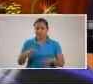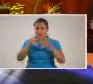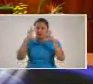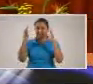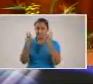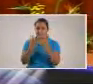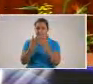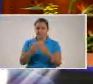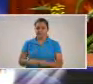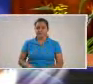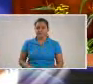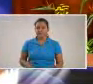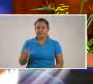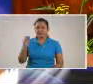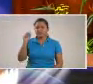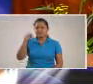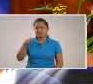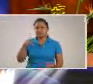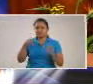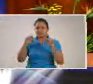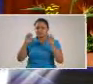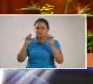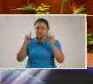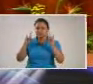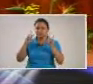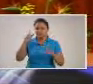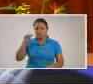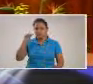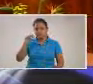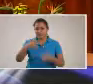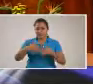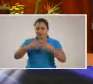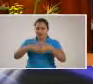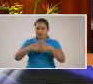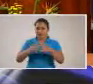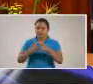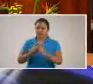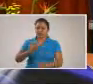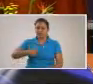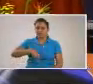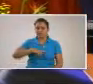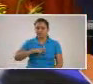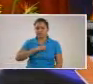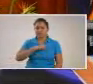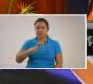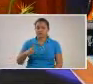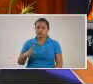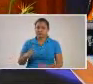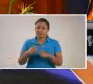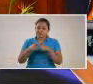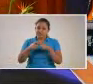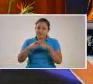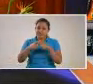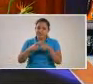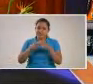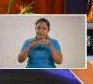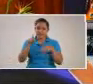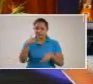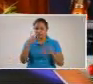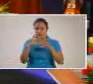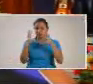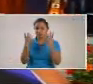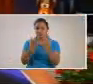no quieren negociar con nosotros, no importa. Nosotros somos casi la mitad de la población del mundo. Negociemos entre nosotros.